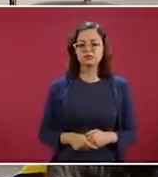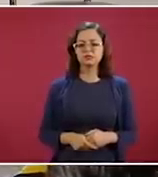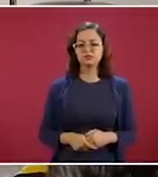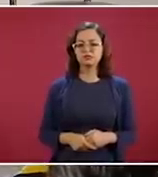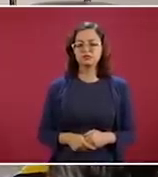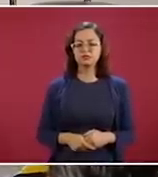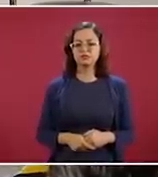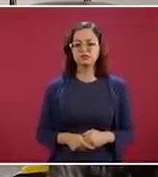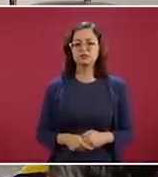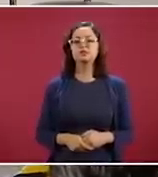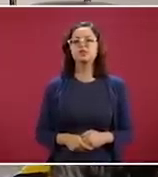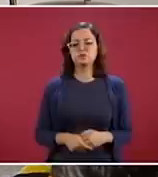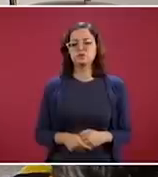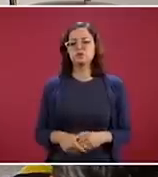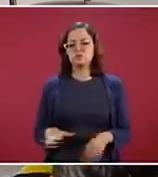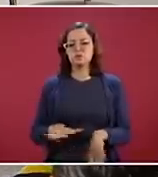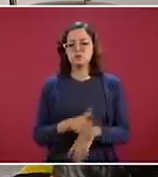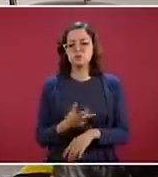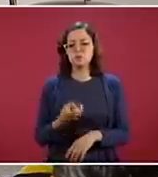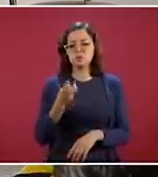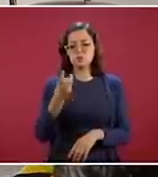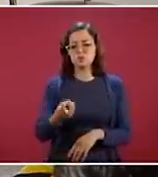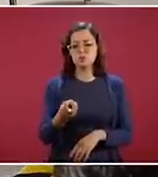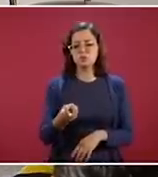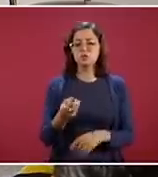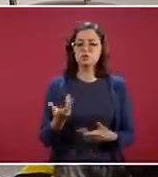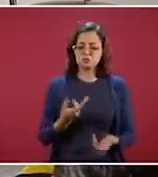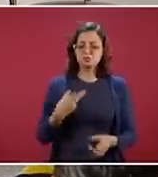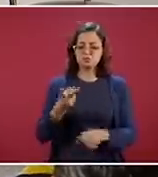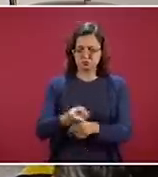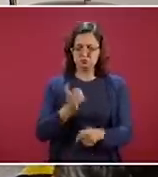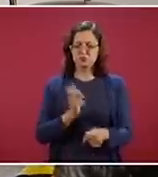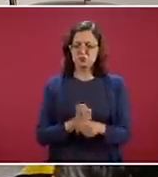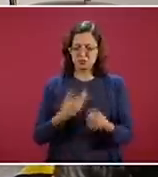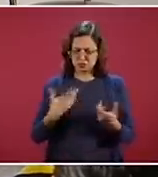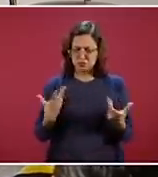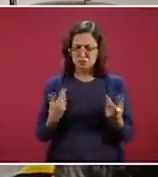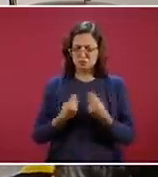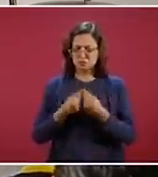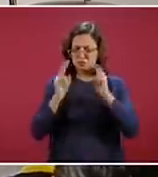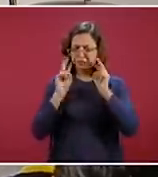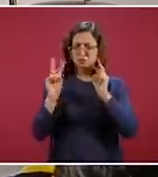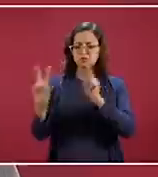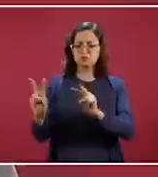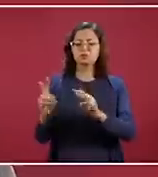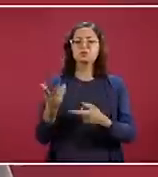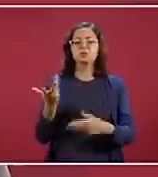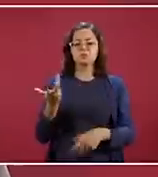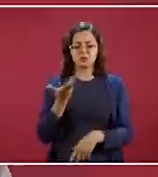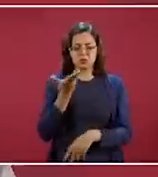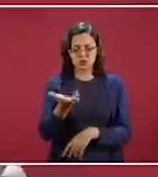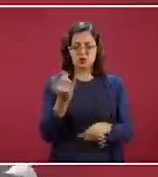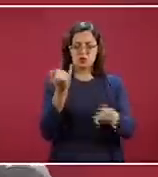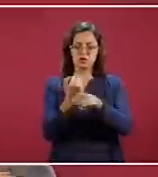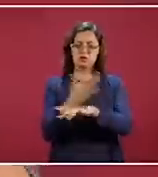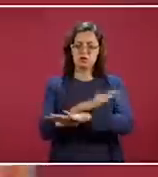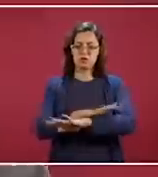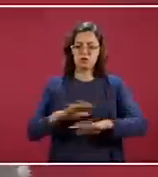Sí, por eso, en este caso le invito para que la información que usted tenga